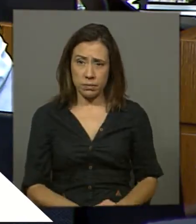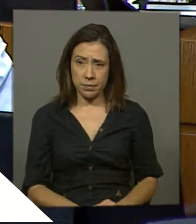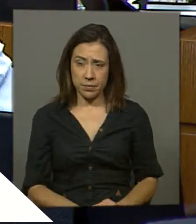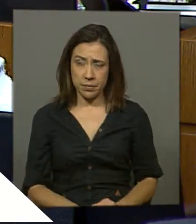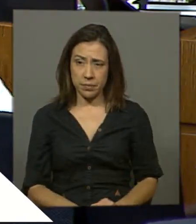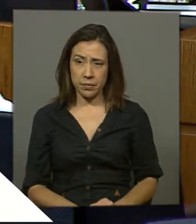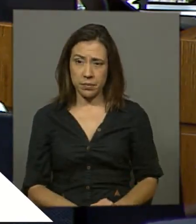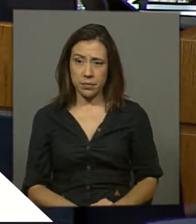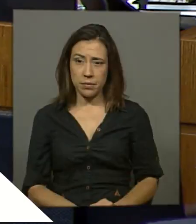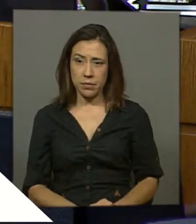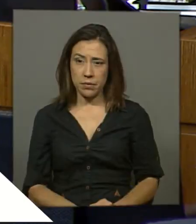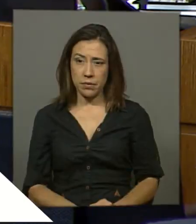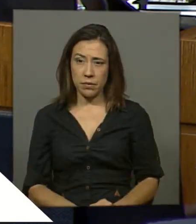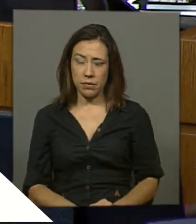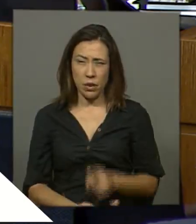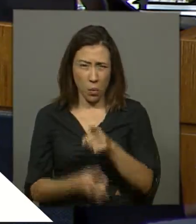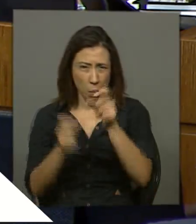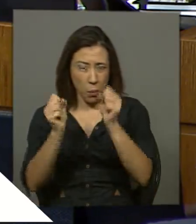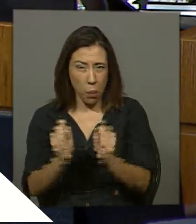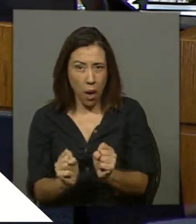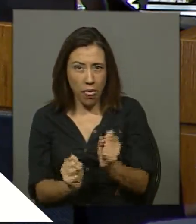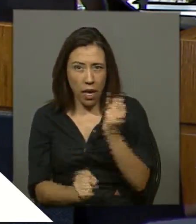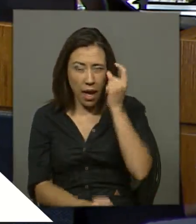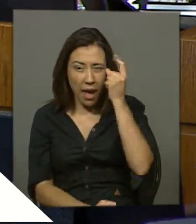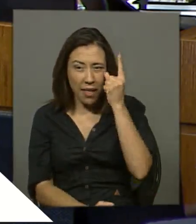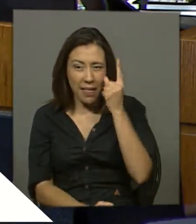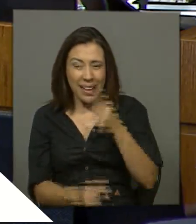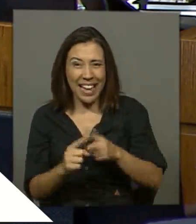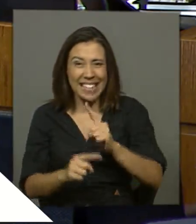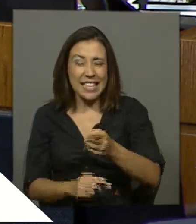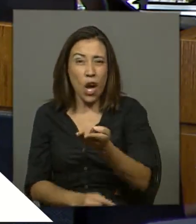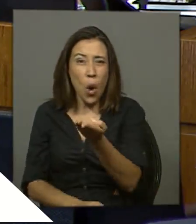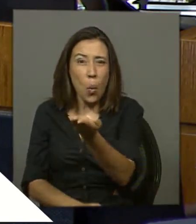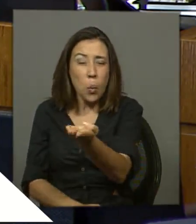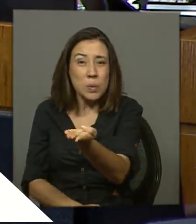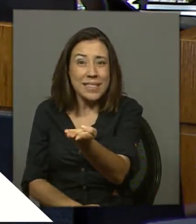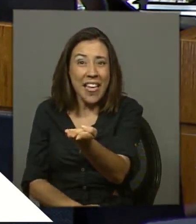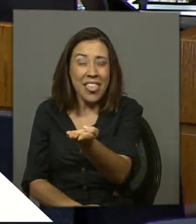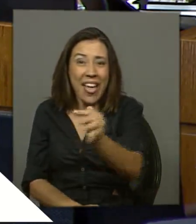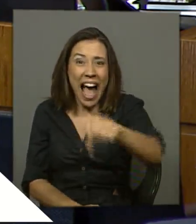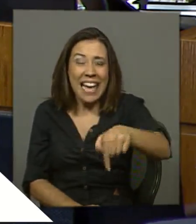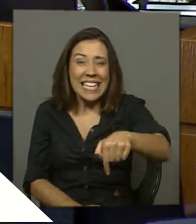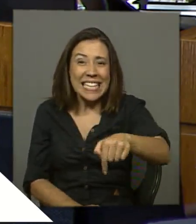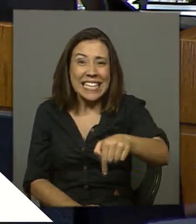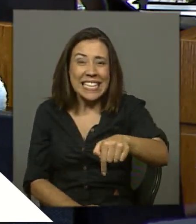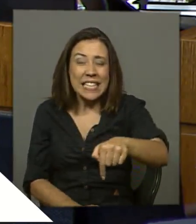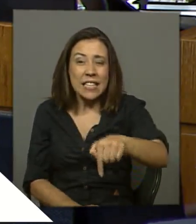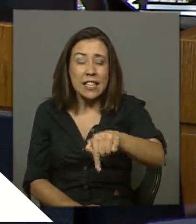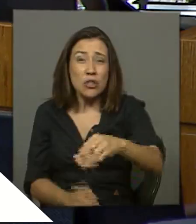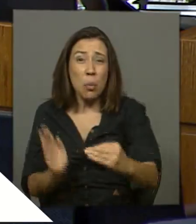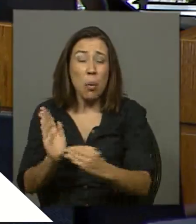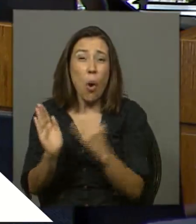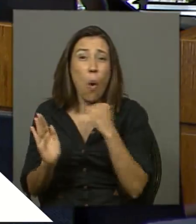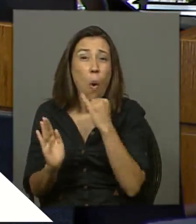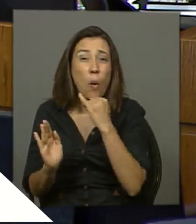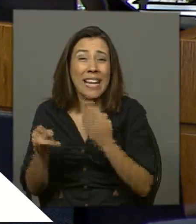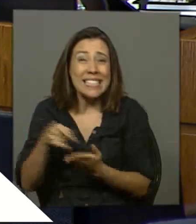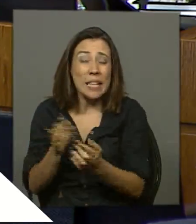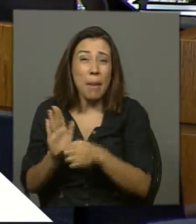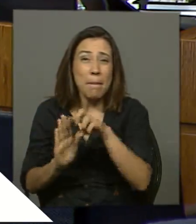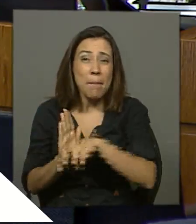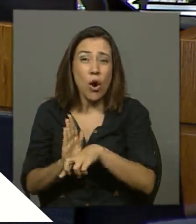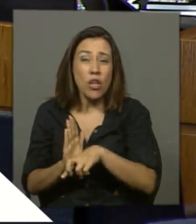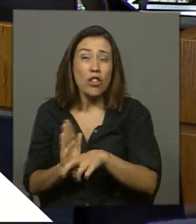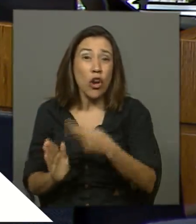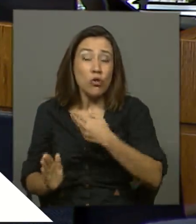interpel usted puede entender que se le está exigiendo a usted aquí que ponga urgencia ese proyecto que ya le ha puesto